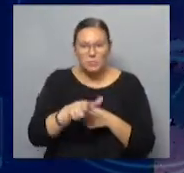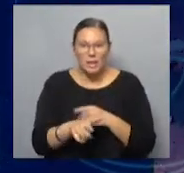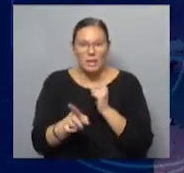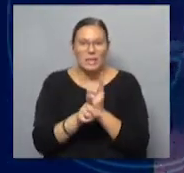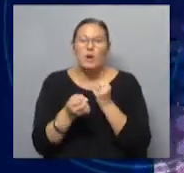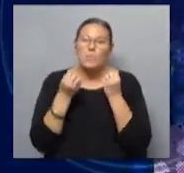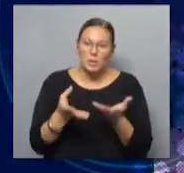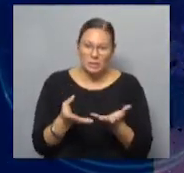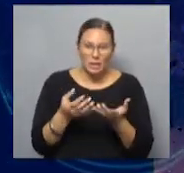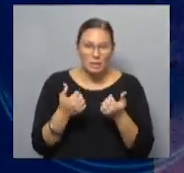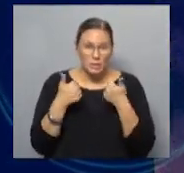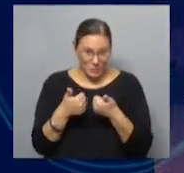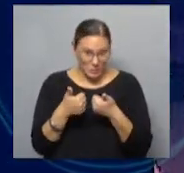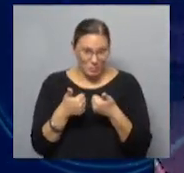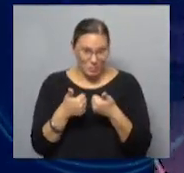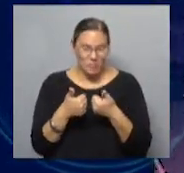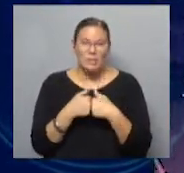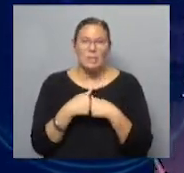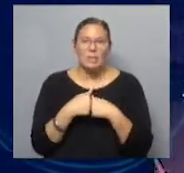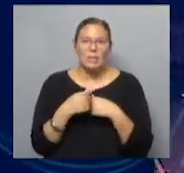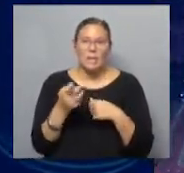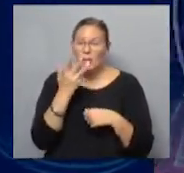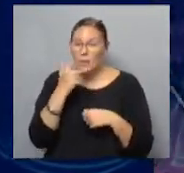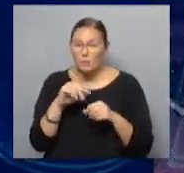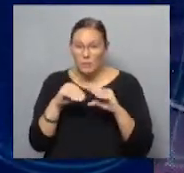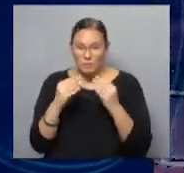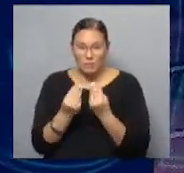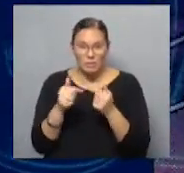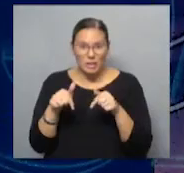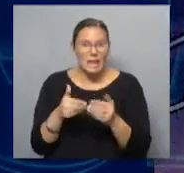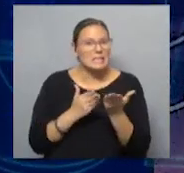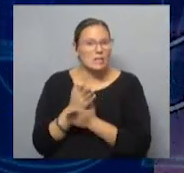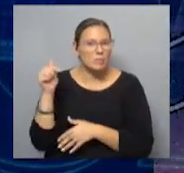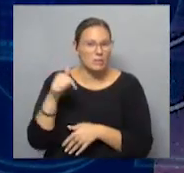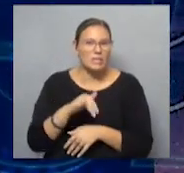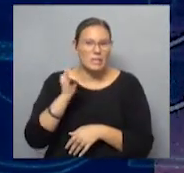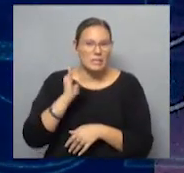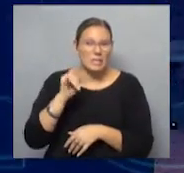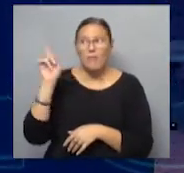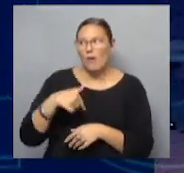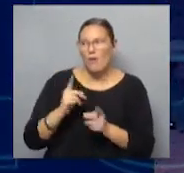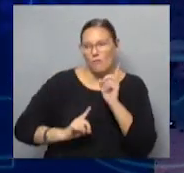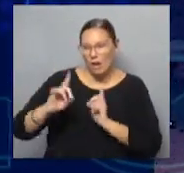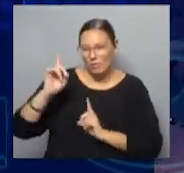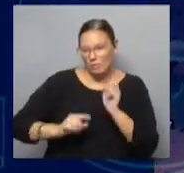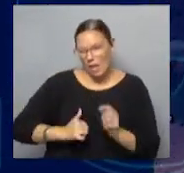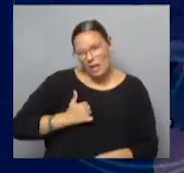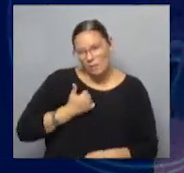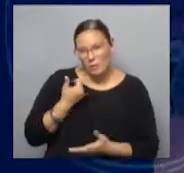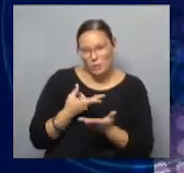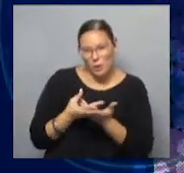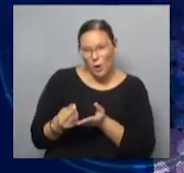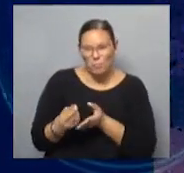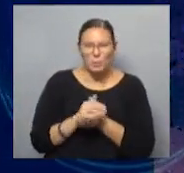¿Cómo estás? ¿Todo bien? Todo bien, todo bien. ¿Te gustan las tortas fritas de acá? ¿Siempre venís? Sí, porque vengo a la facultad y ya, de pasada,